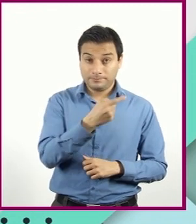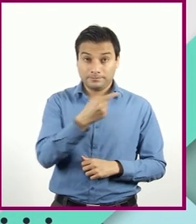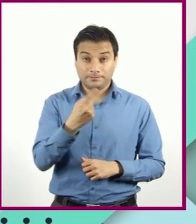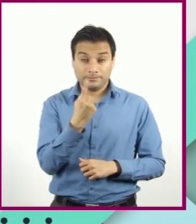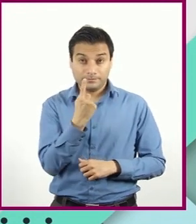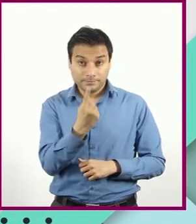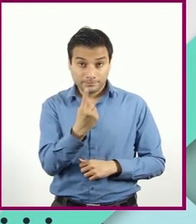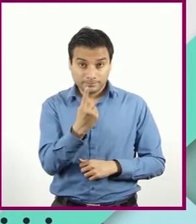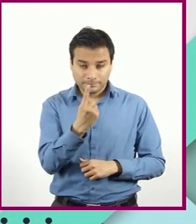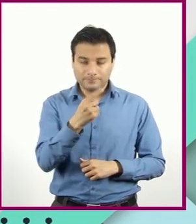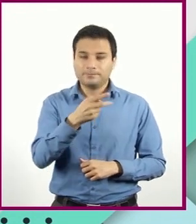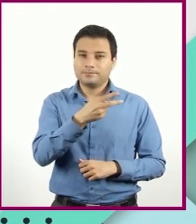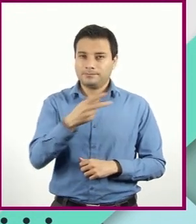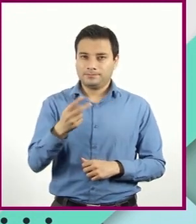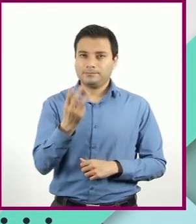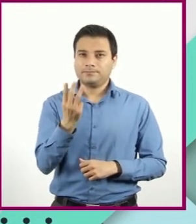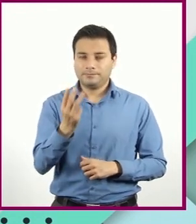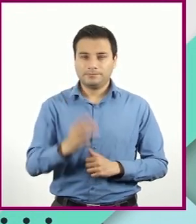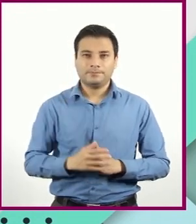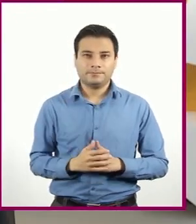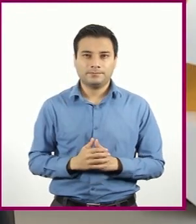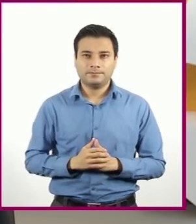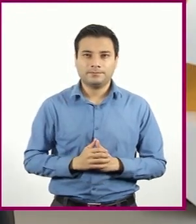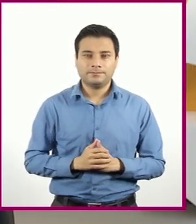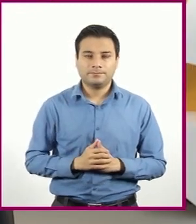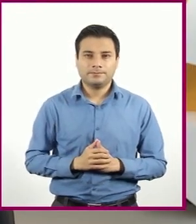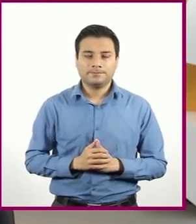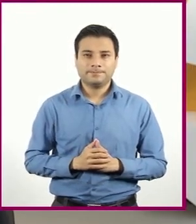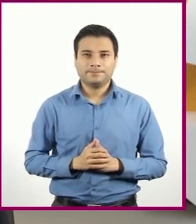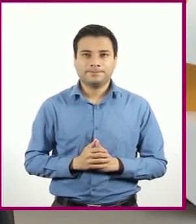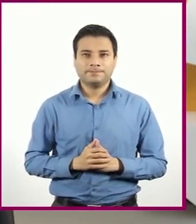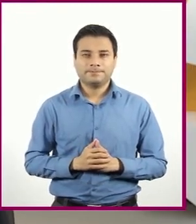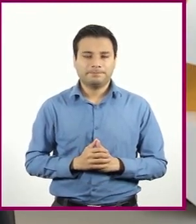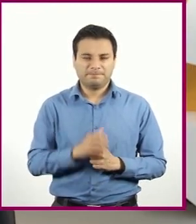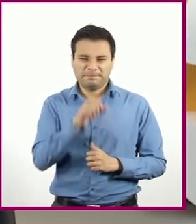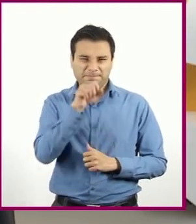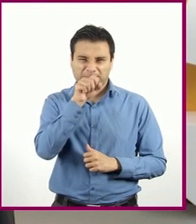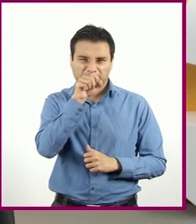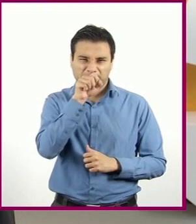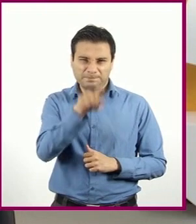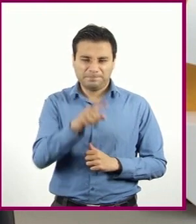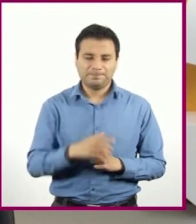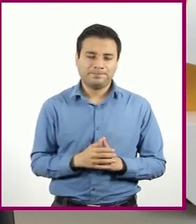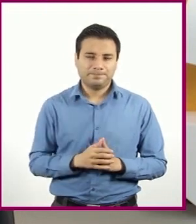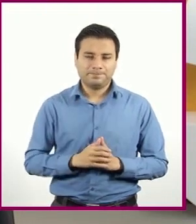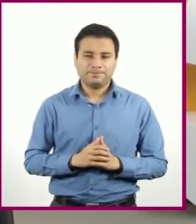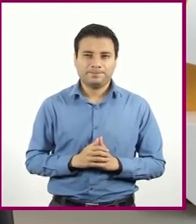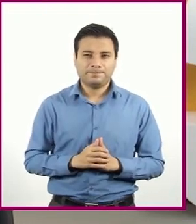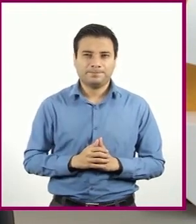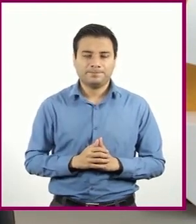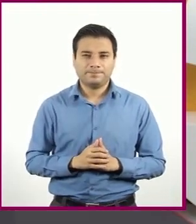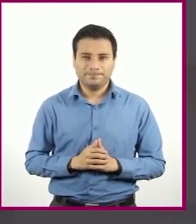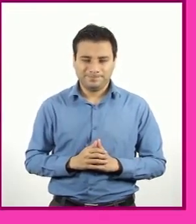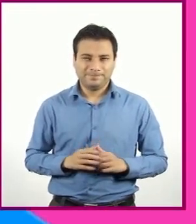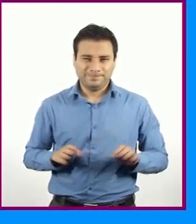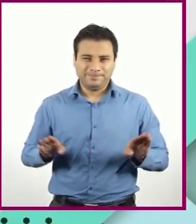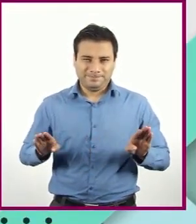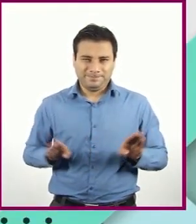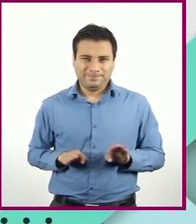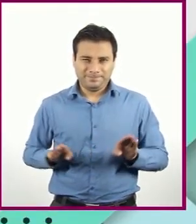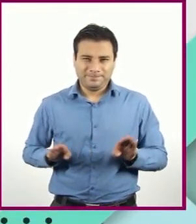1 es igual a 3. Siguiendo el mismo procedimiento, basado en la propiedad uniforme de la